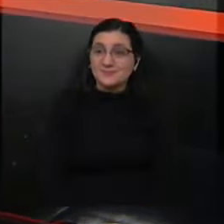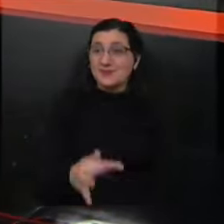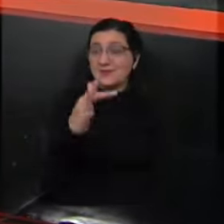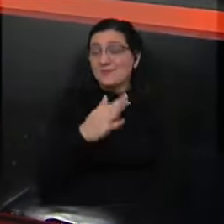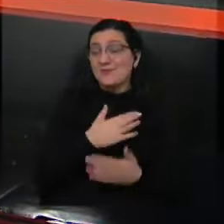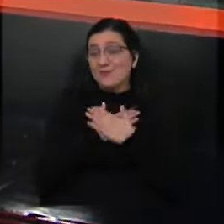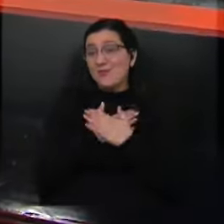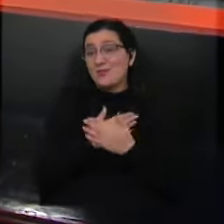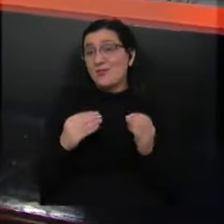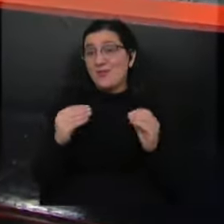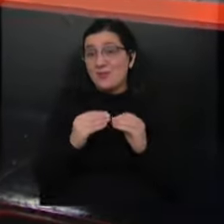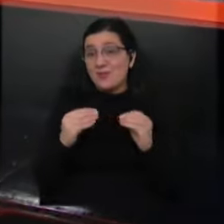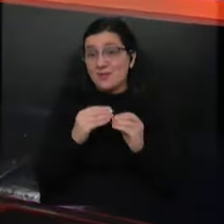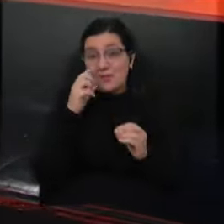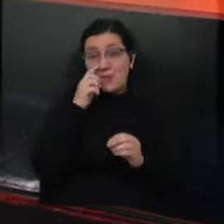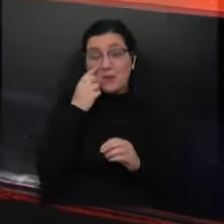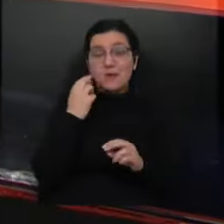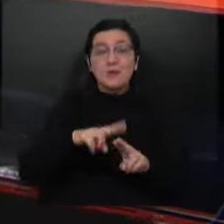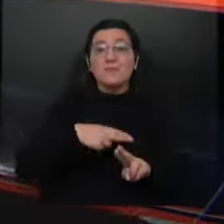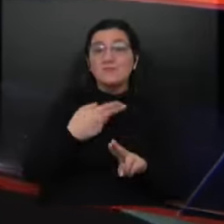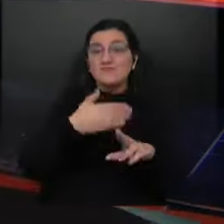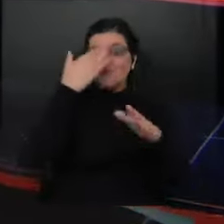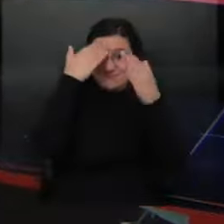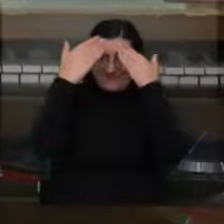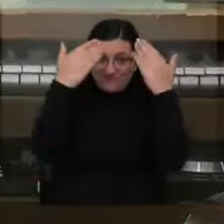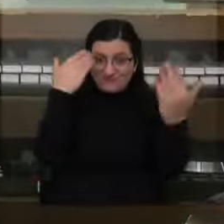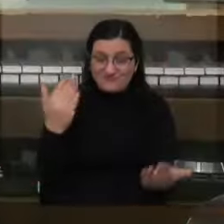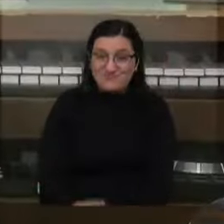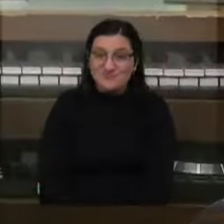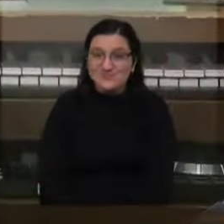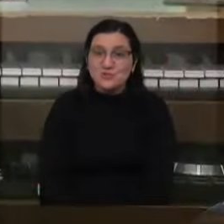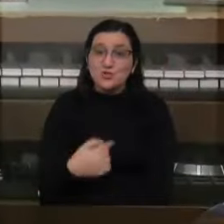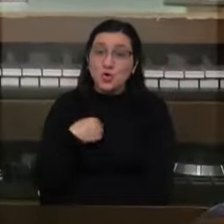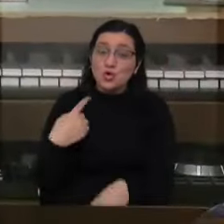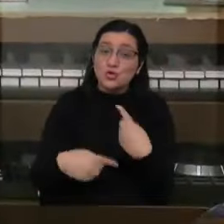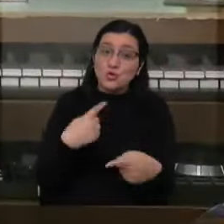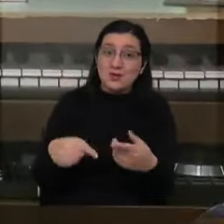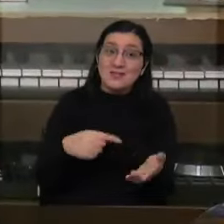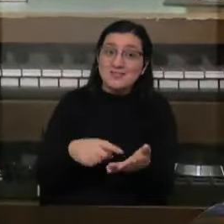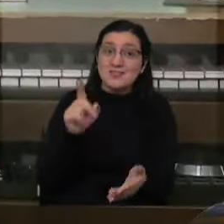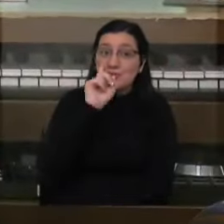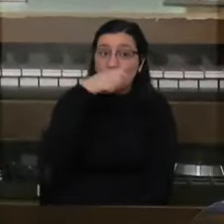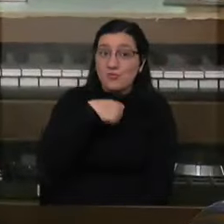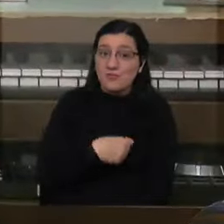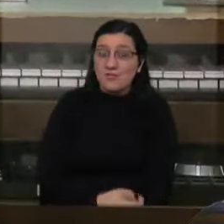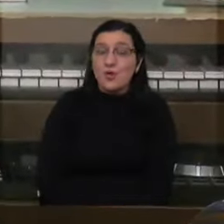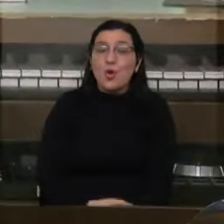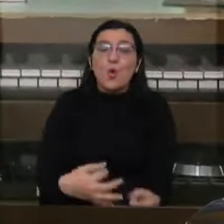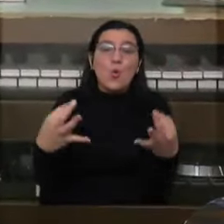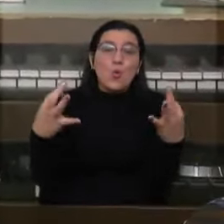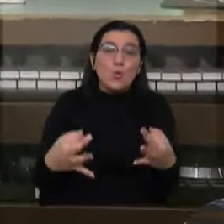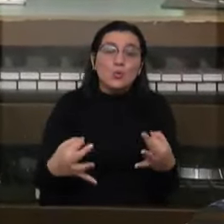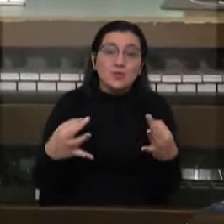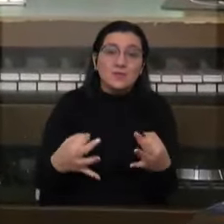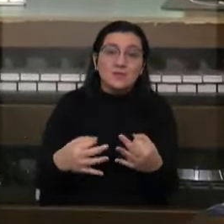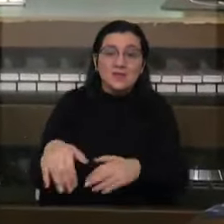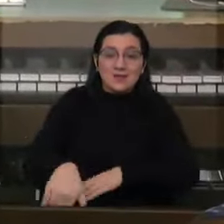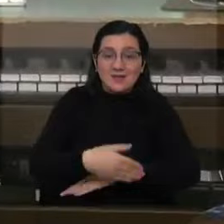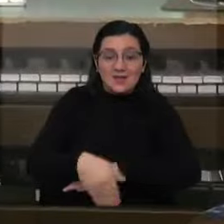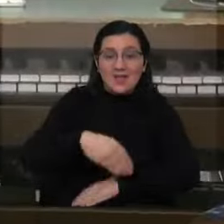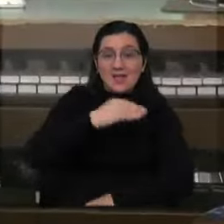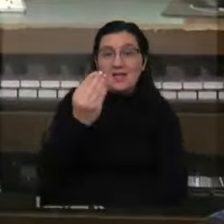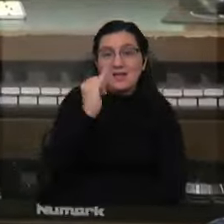querido compañeras los vuelvo a saludar en esta hermosa mañana yo que sigo por el centro de Montevideo justamente en Quijano en